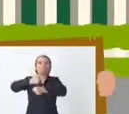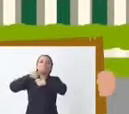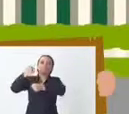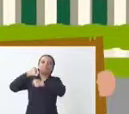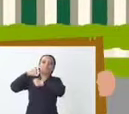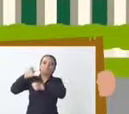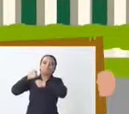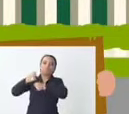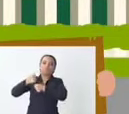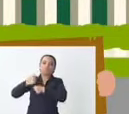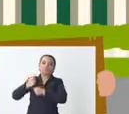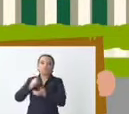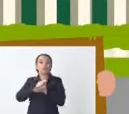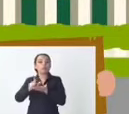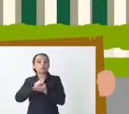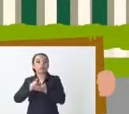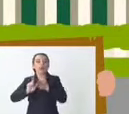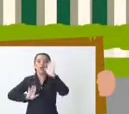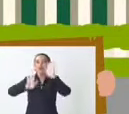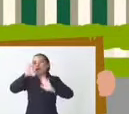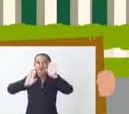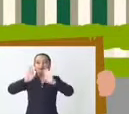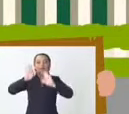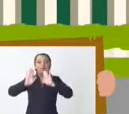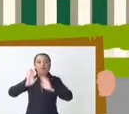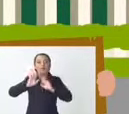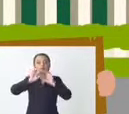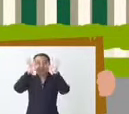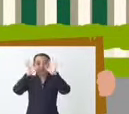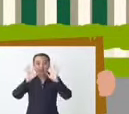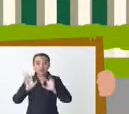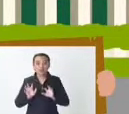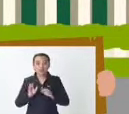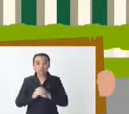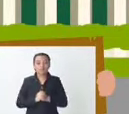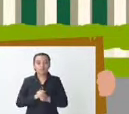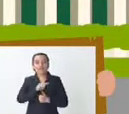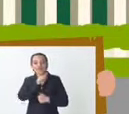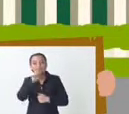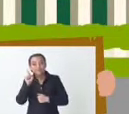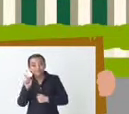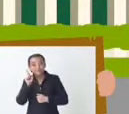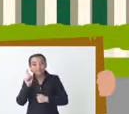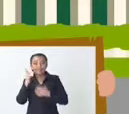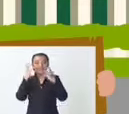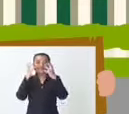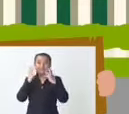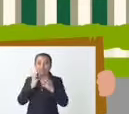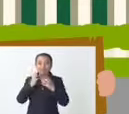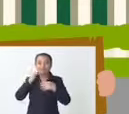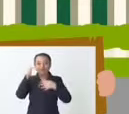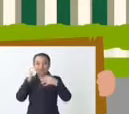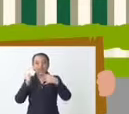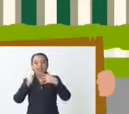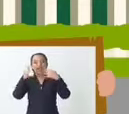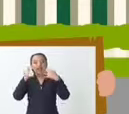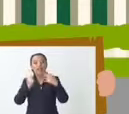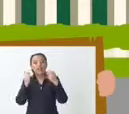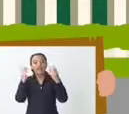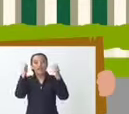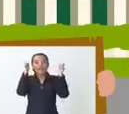decía «Huelga escolar por el clima». Ella quería que los legisladores hicieran algo contra el cambio